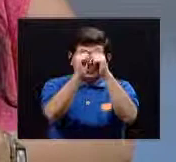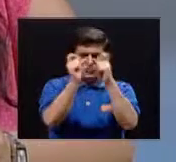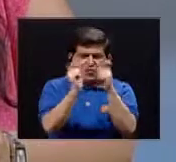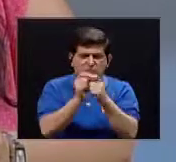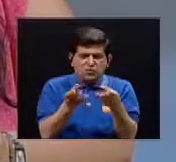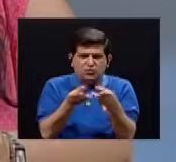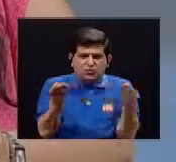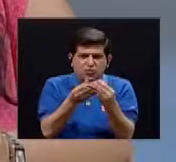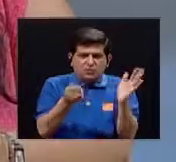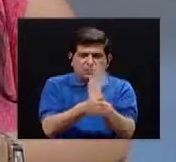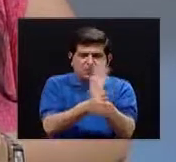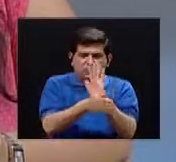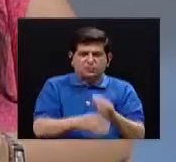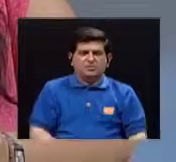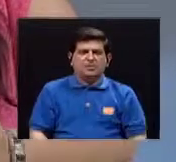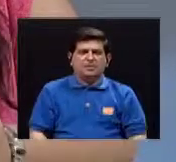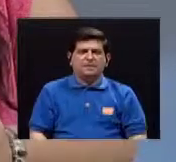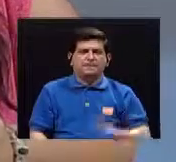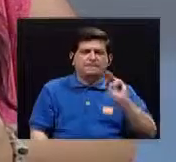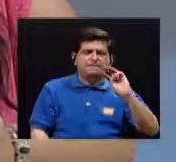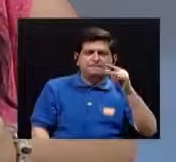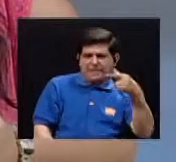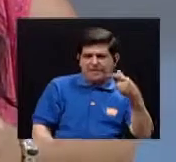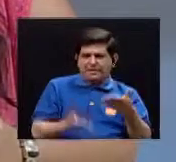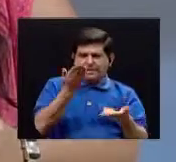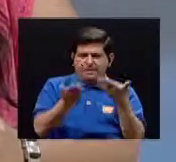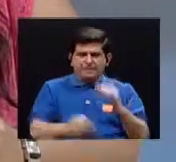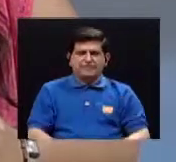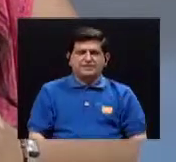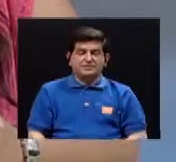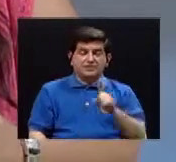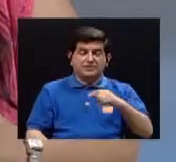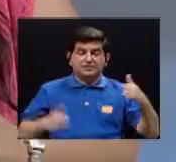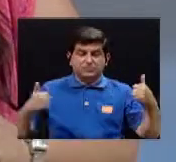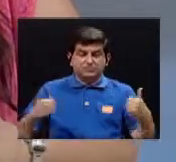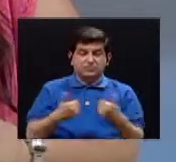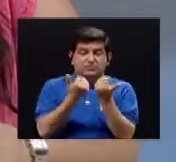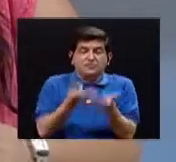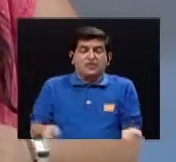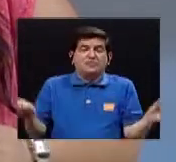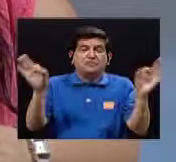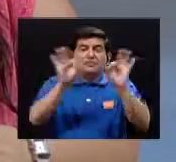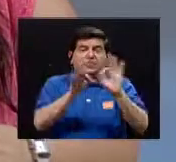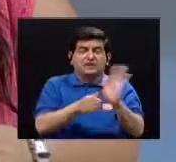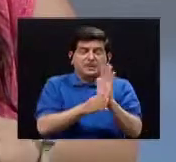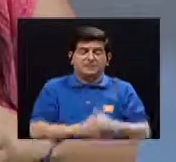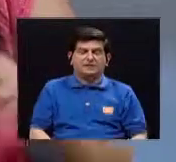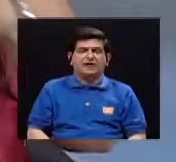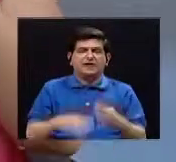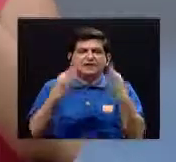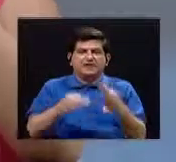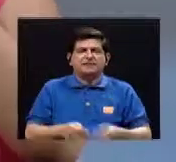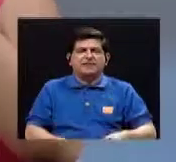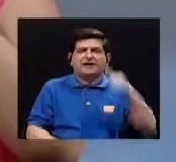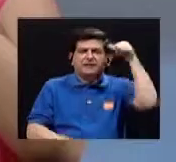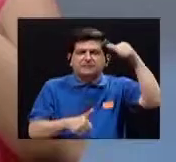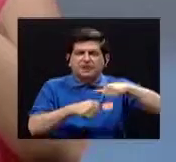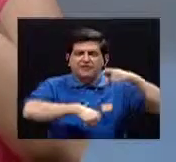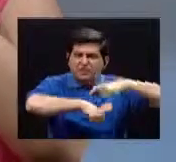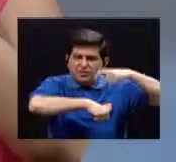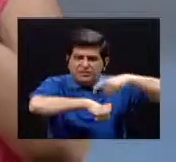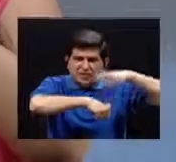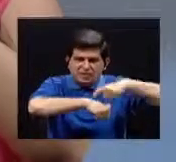de la producción de la película miguel tal vez uno de los diría yo de los retos más grandes que tuvo esta película es hacer una recreación de época